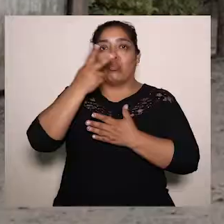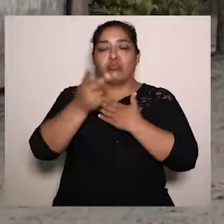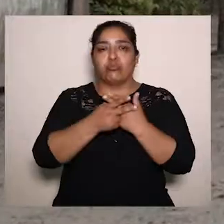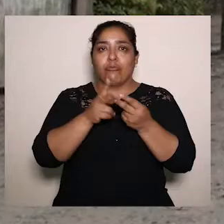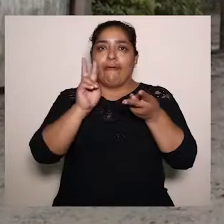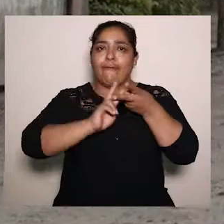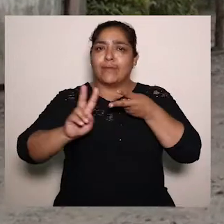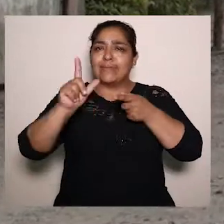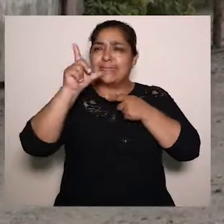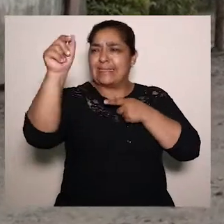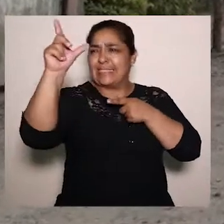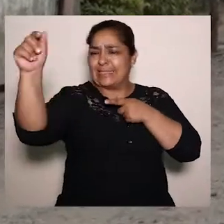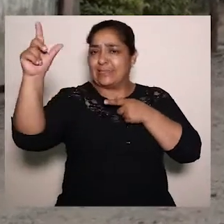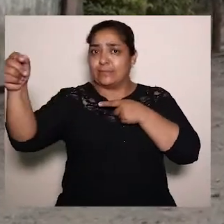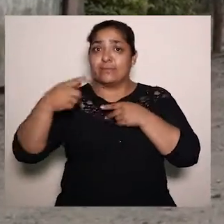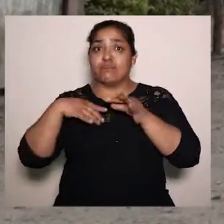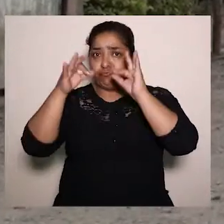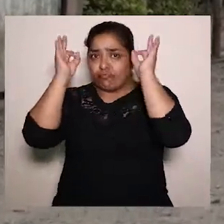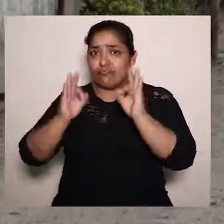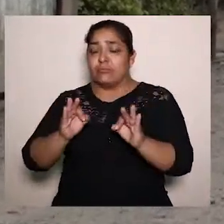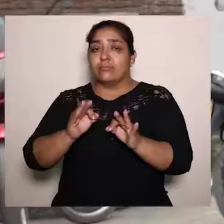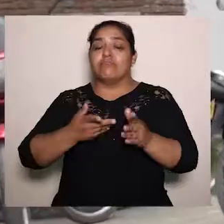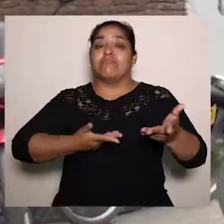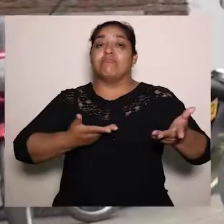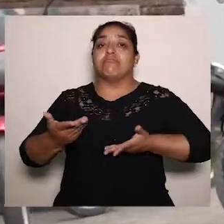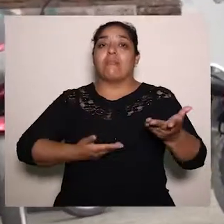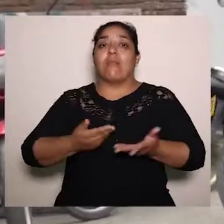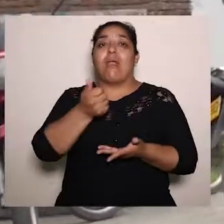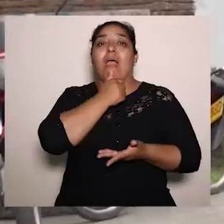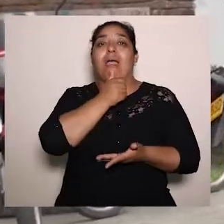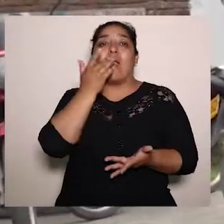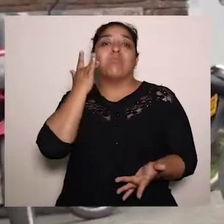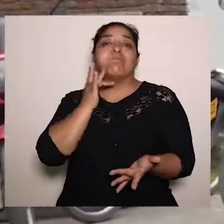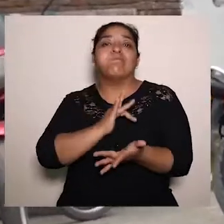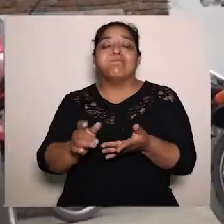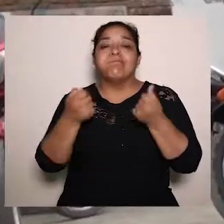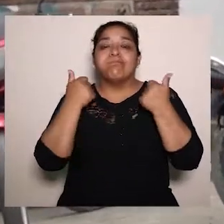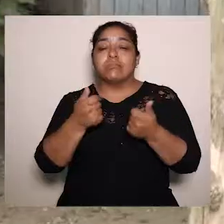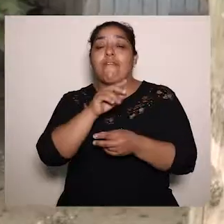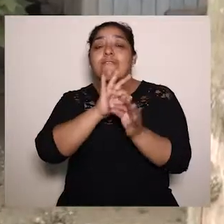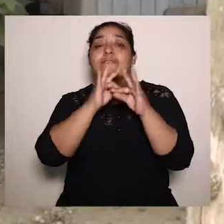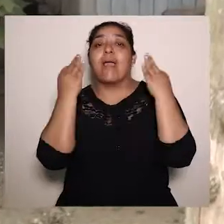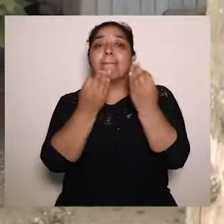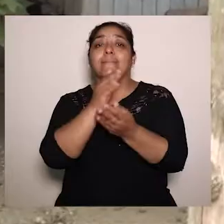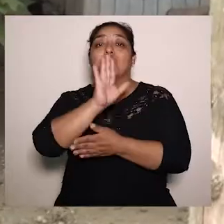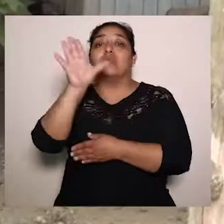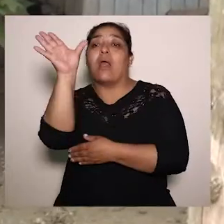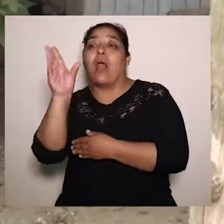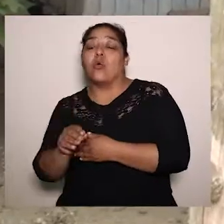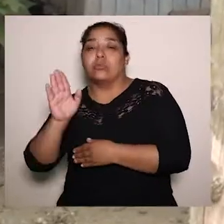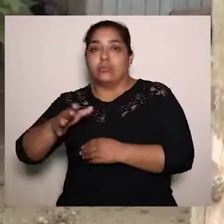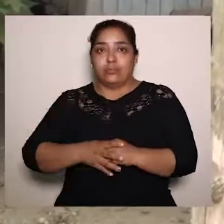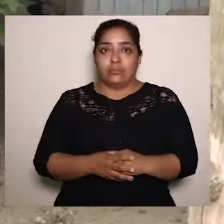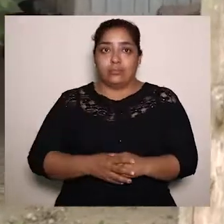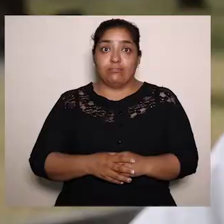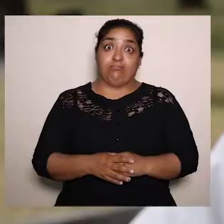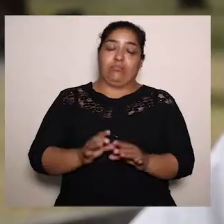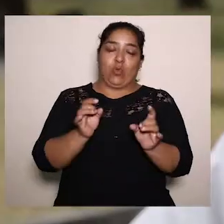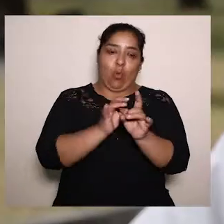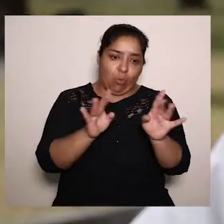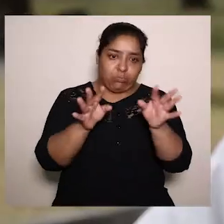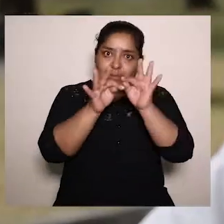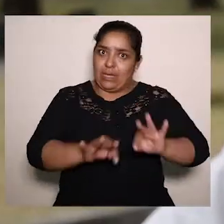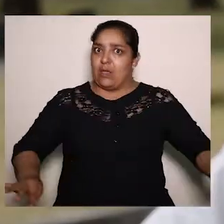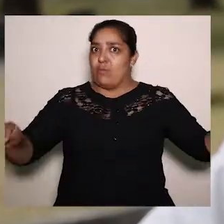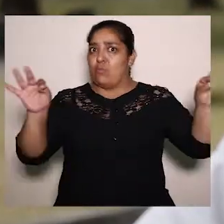multi veredal del pacífico' que permitirá garantizar el servicio de agua potable a miles de familias de la costa nariñense una